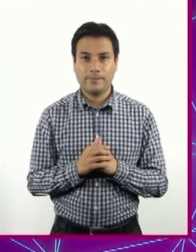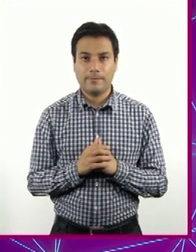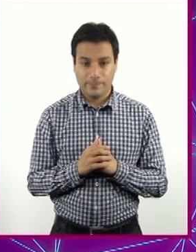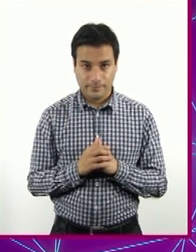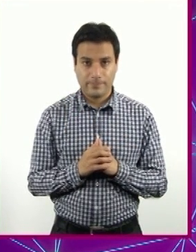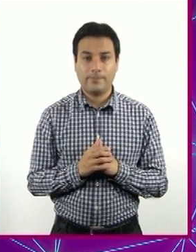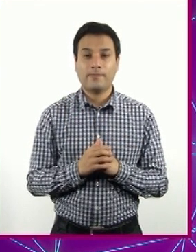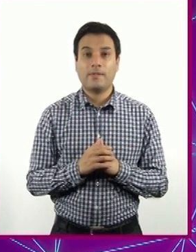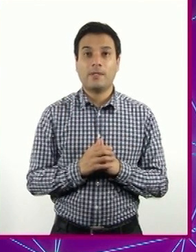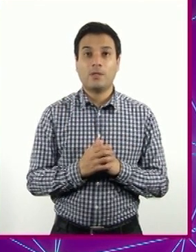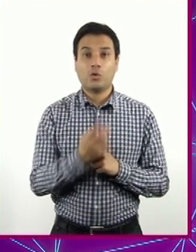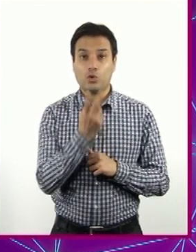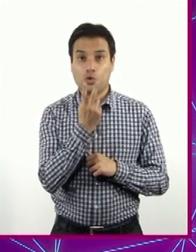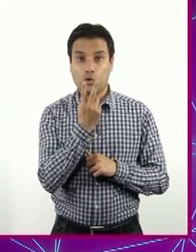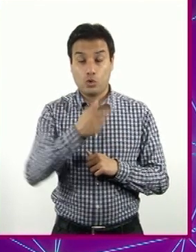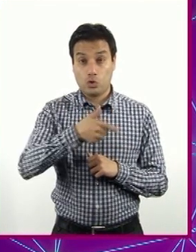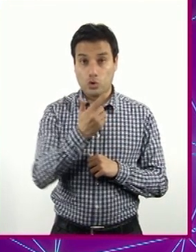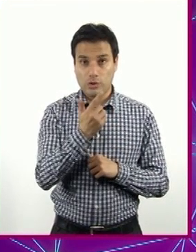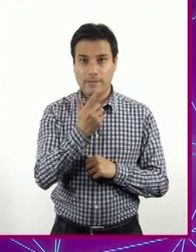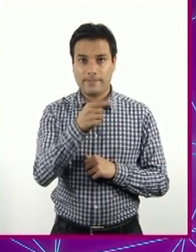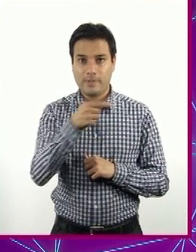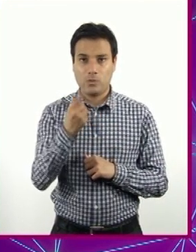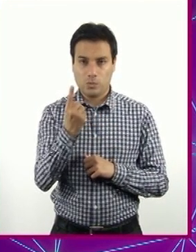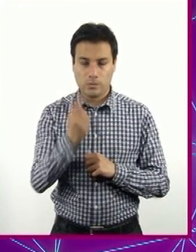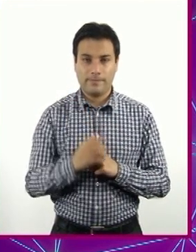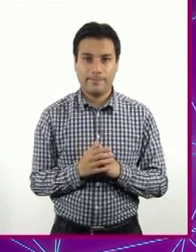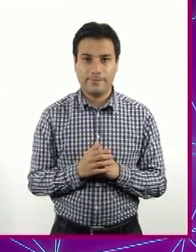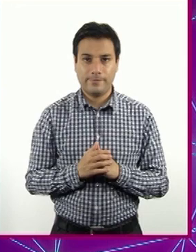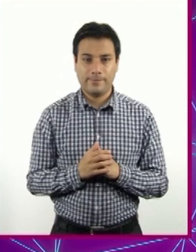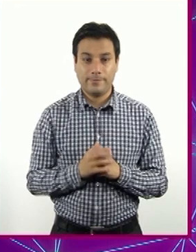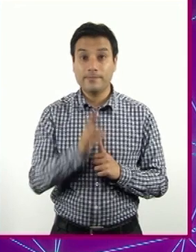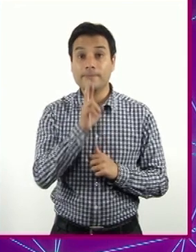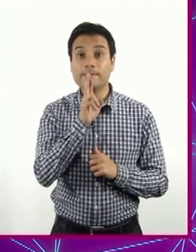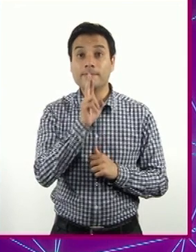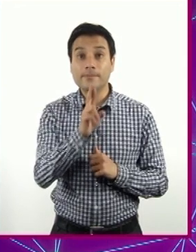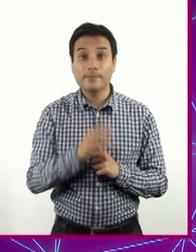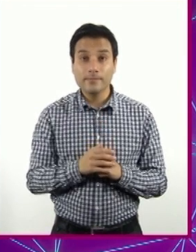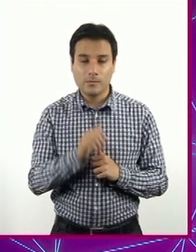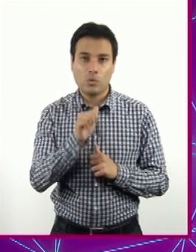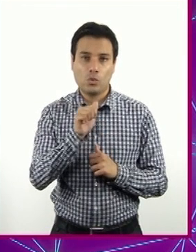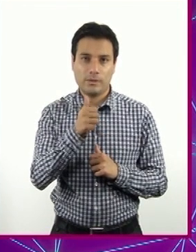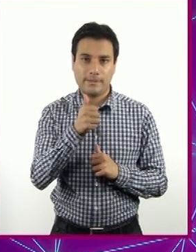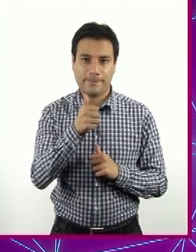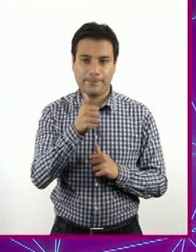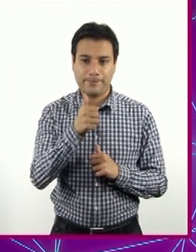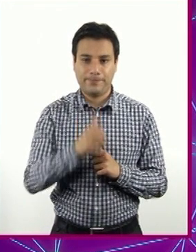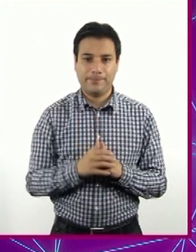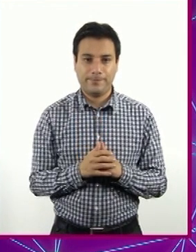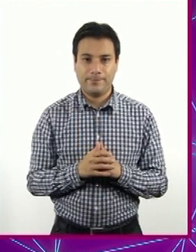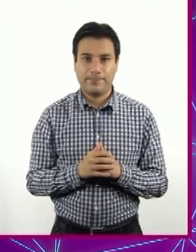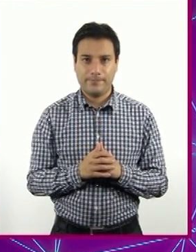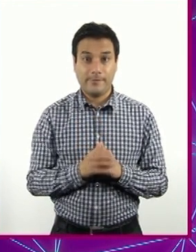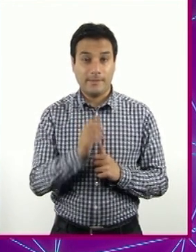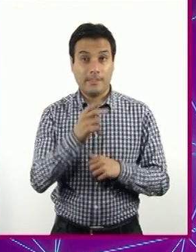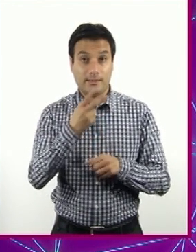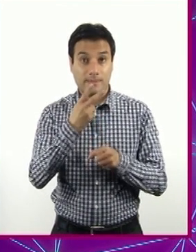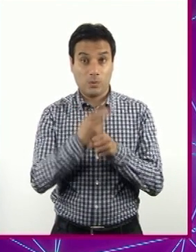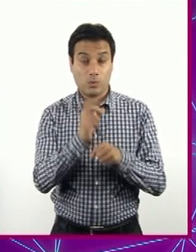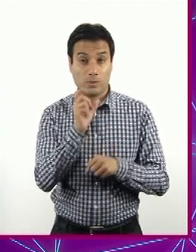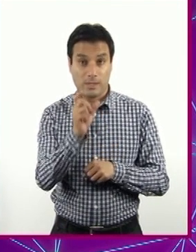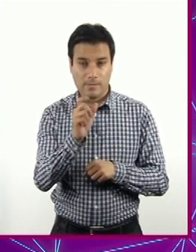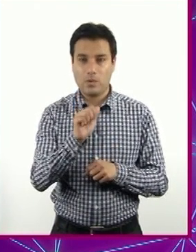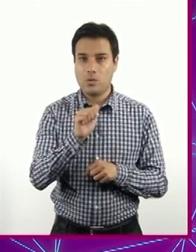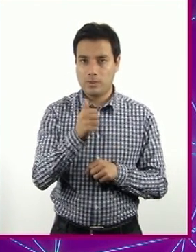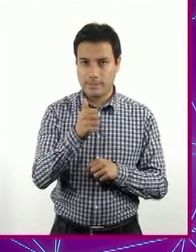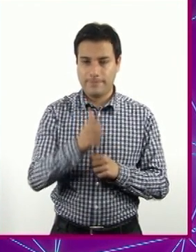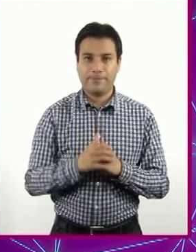que es igual a 12 menos 1, igual a 11. 11 es el segundo término de la